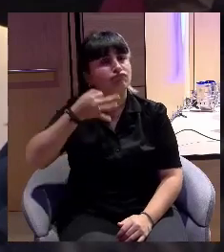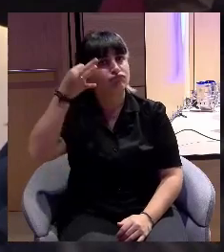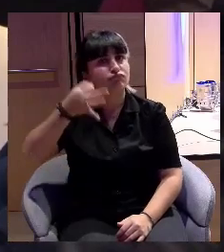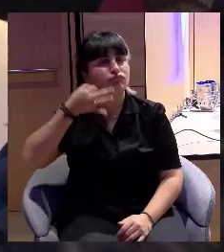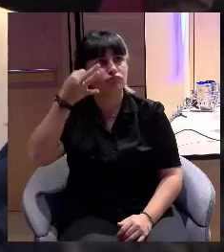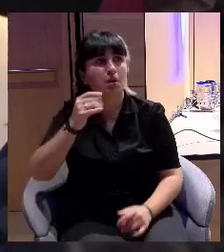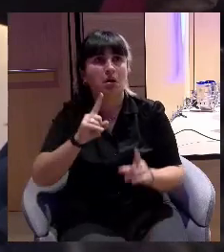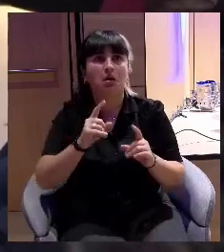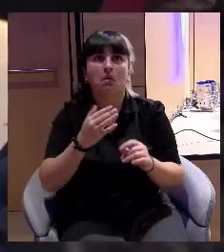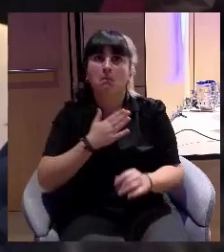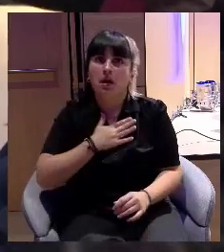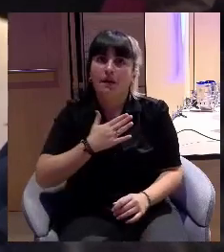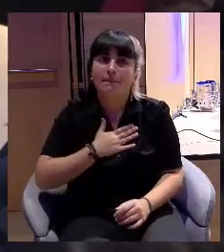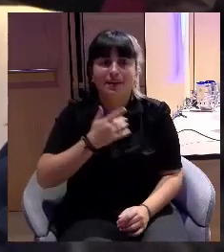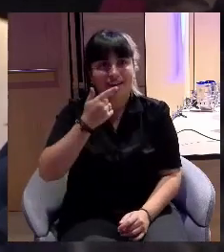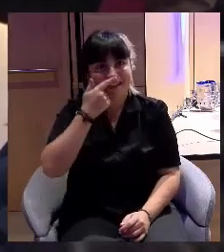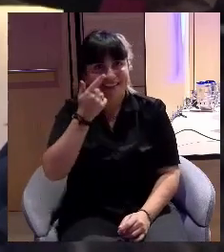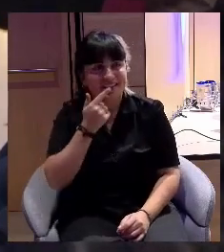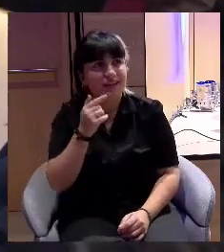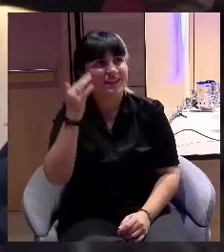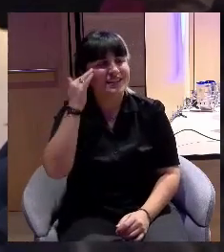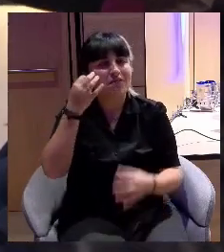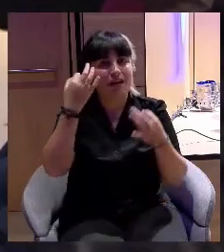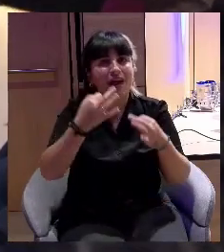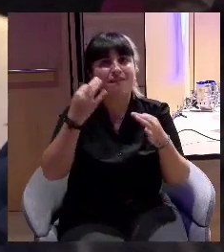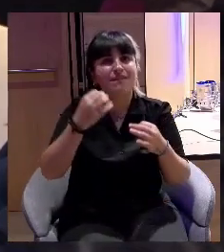escuchar mucho más de cada proyecto.